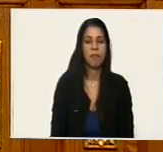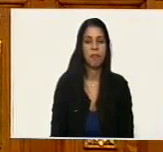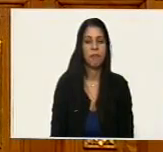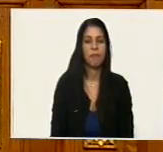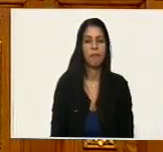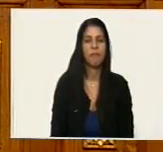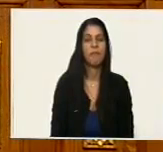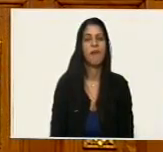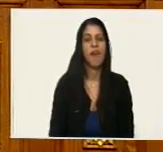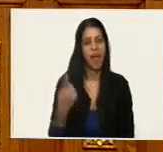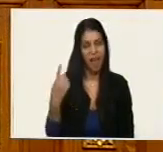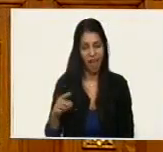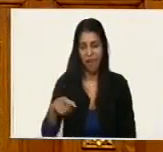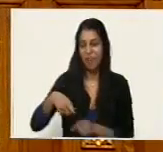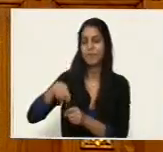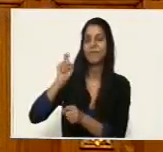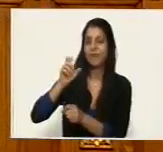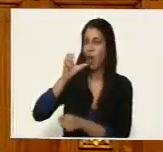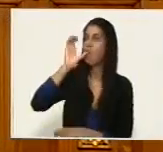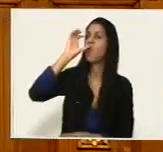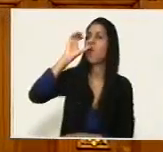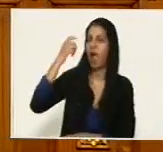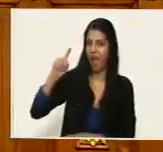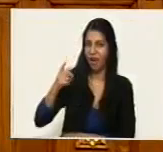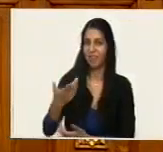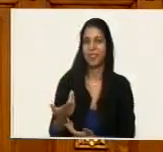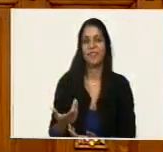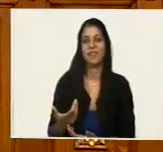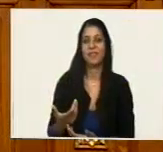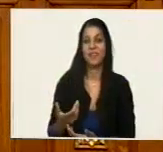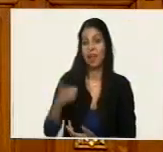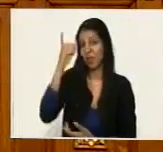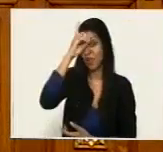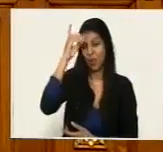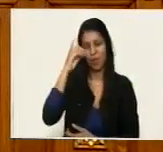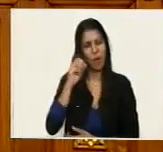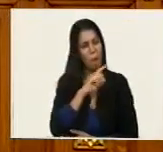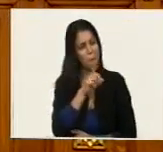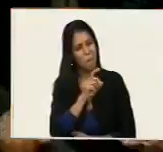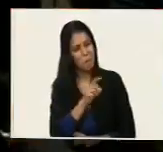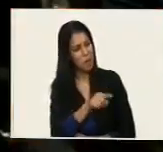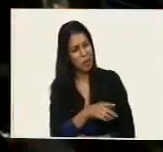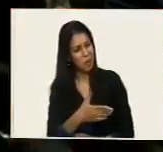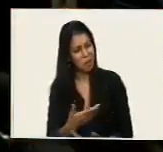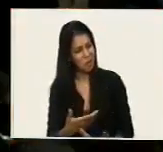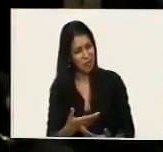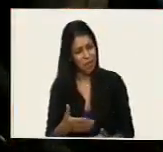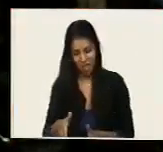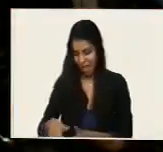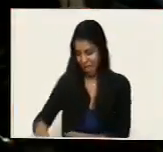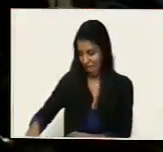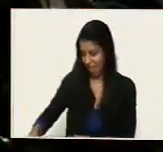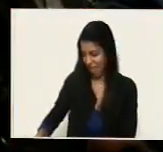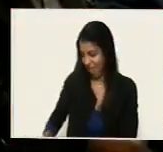de refresco aquí, entonces él se está asegurando de que me hayan puesto la gaverita.